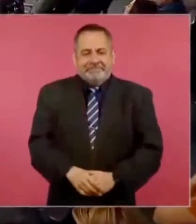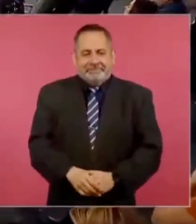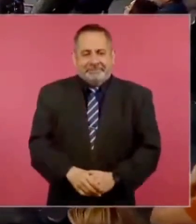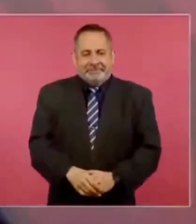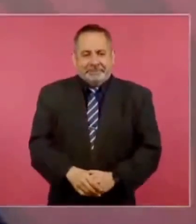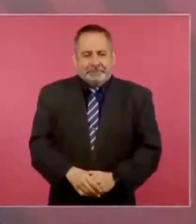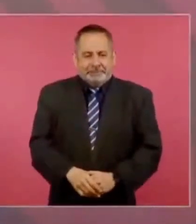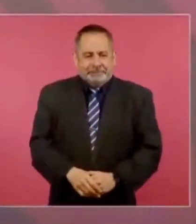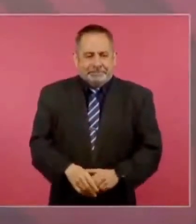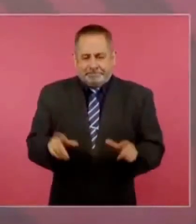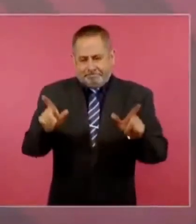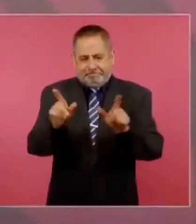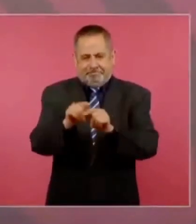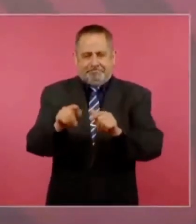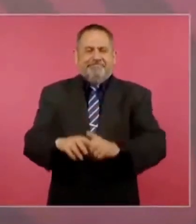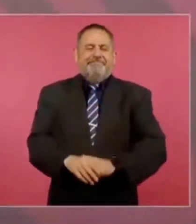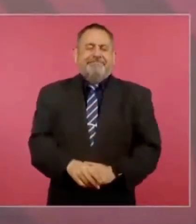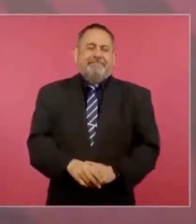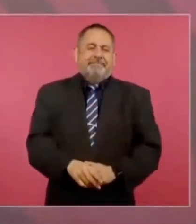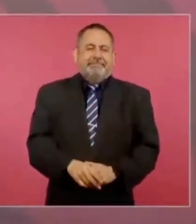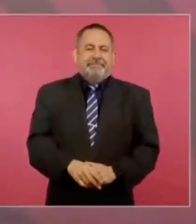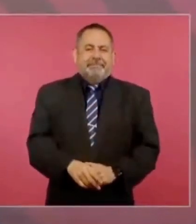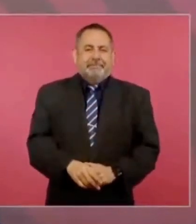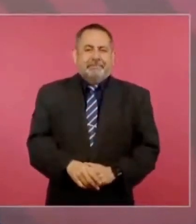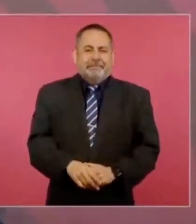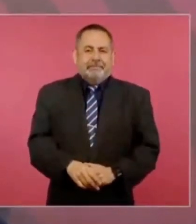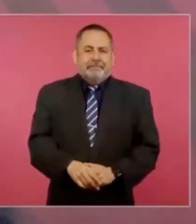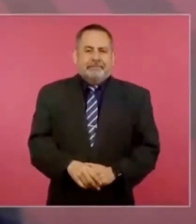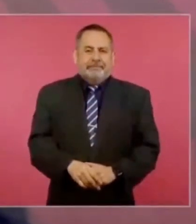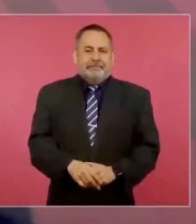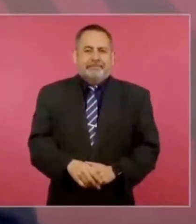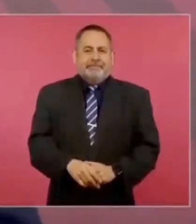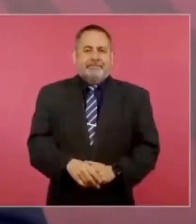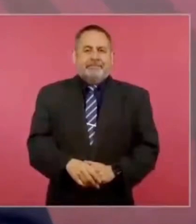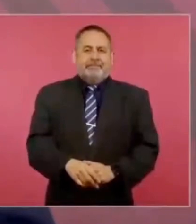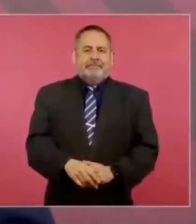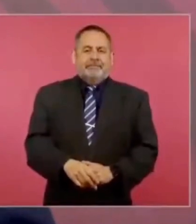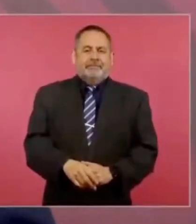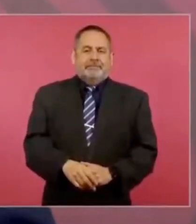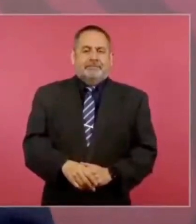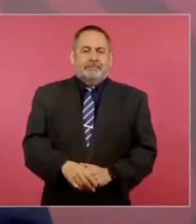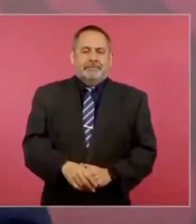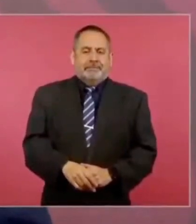Hasta aquí. Vamos.